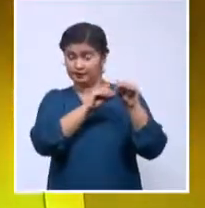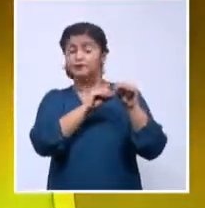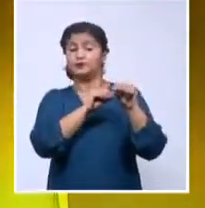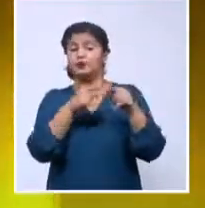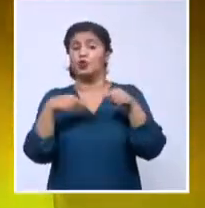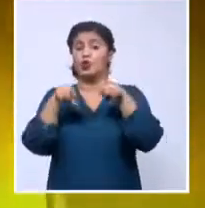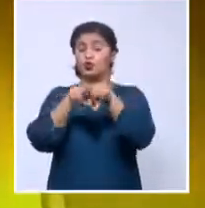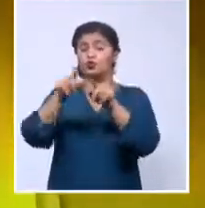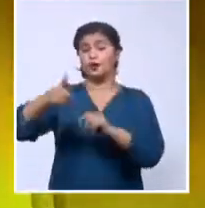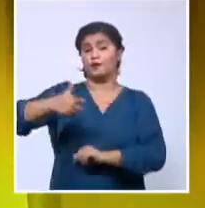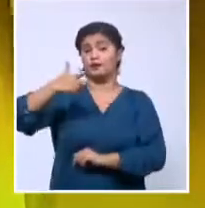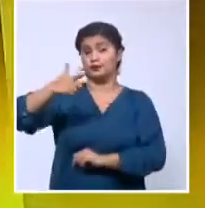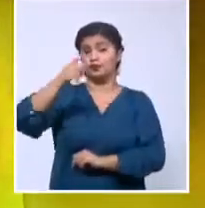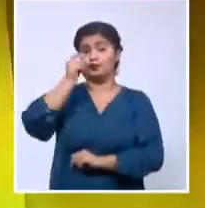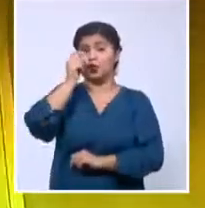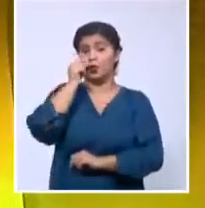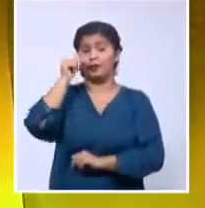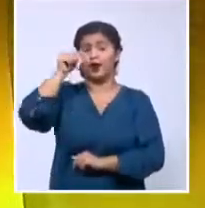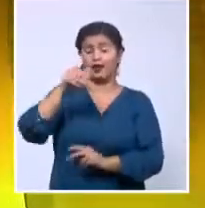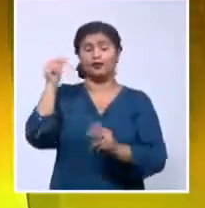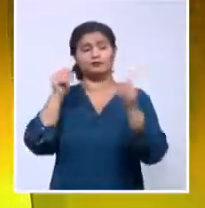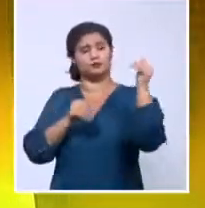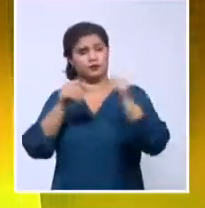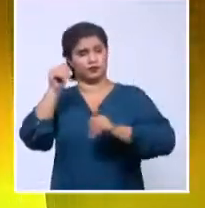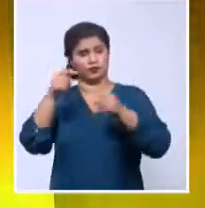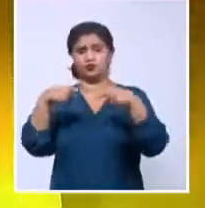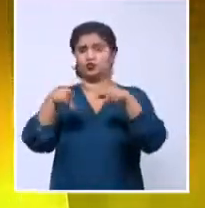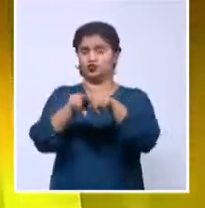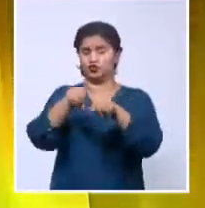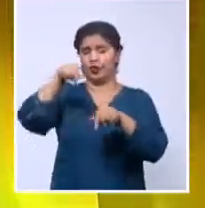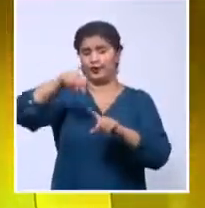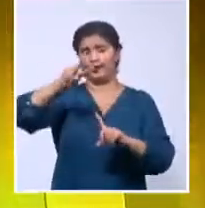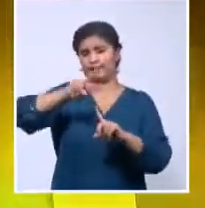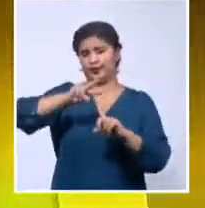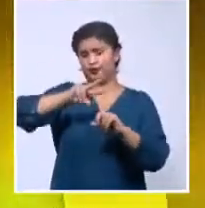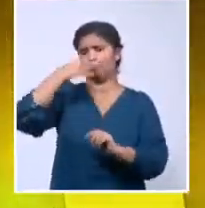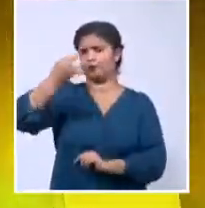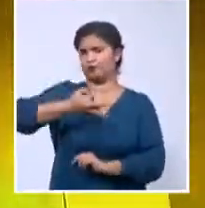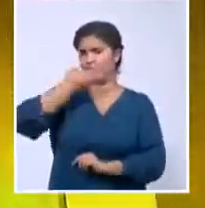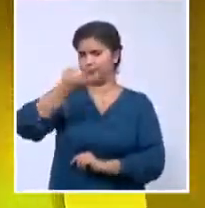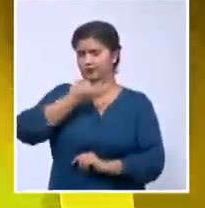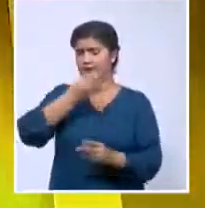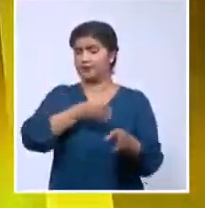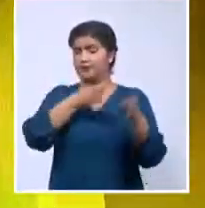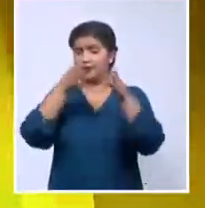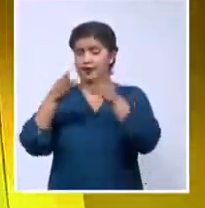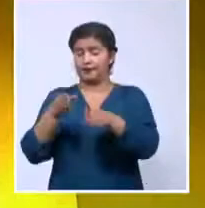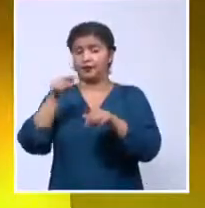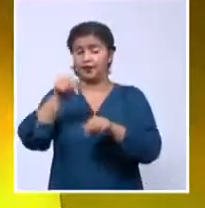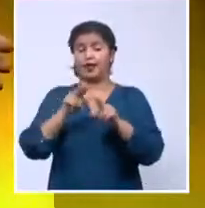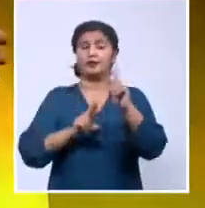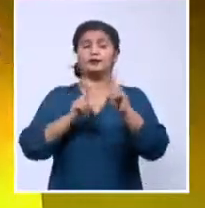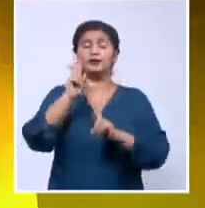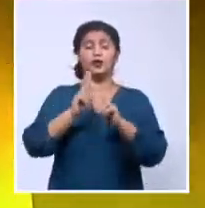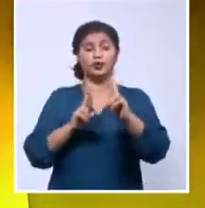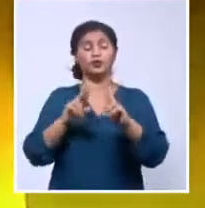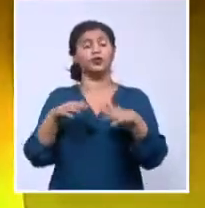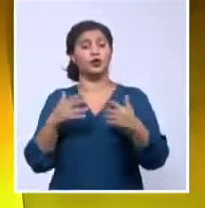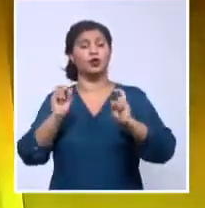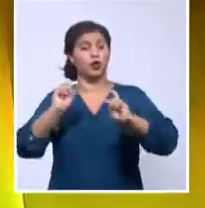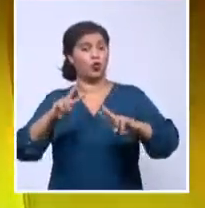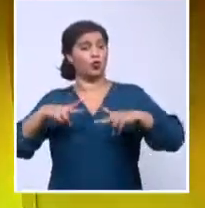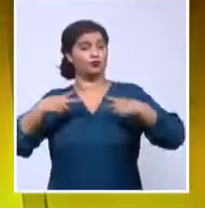viceministro Rojas, que estuvo con nosotros aquí en la televisión. Esencialmente se acordó que se iba a desarrollar una nueva reunión